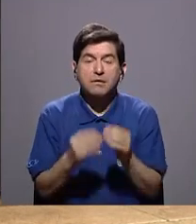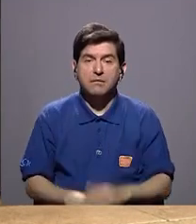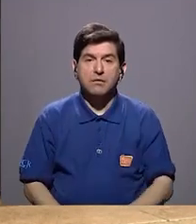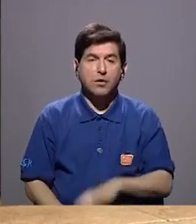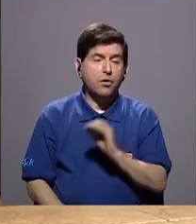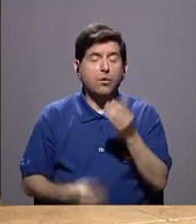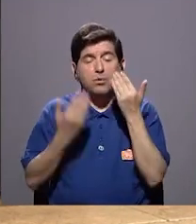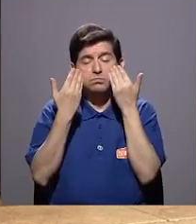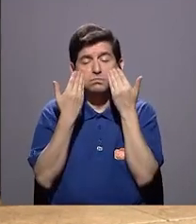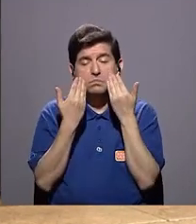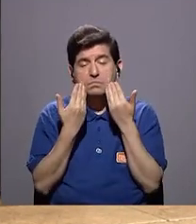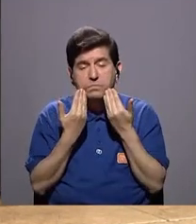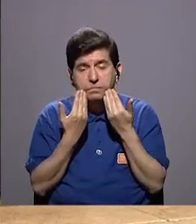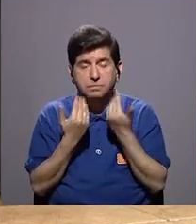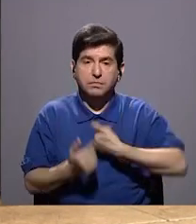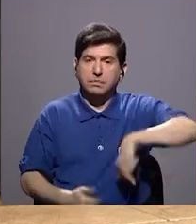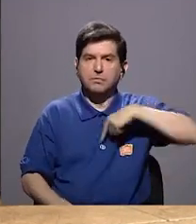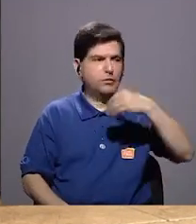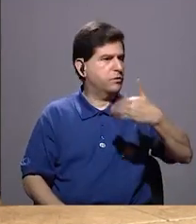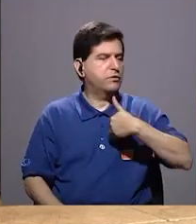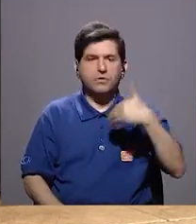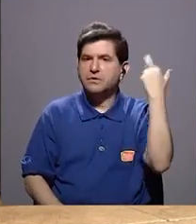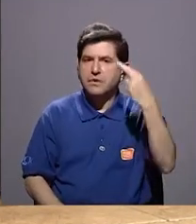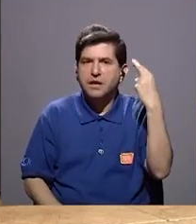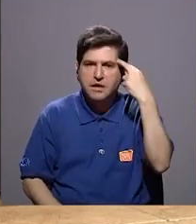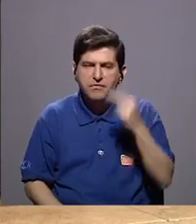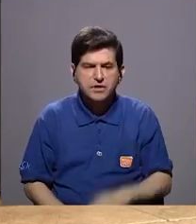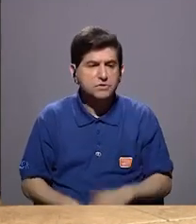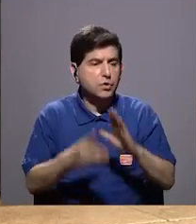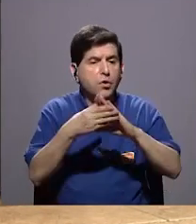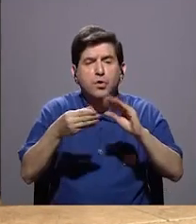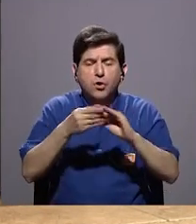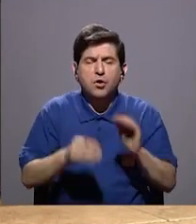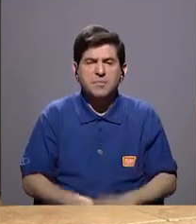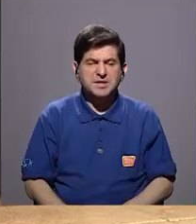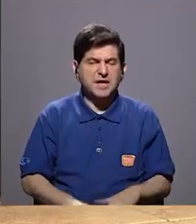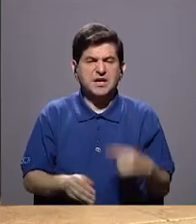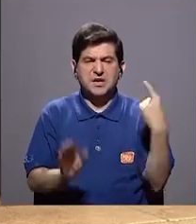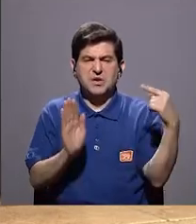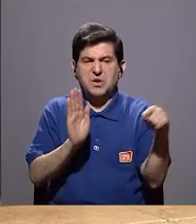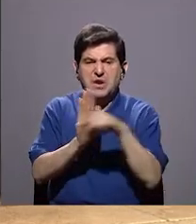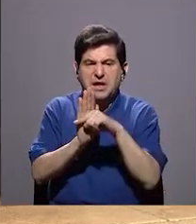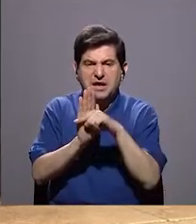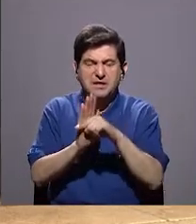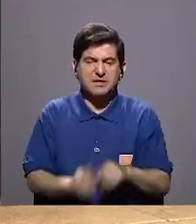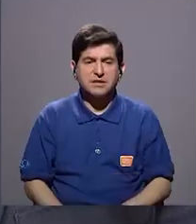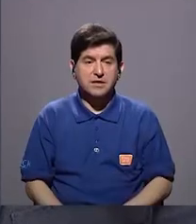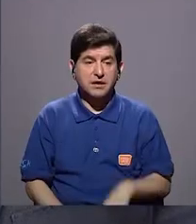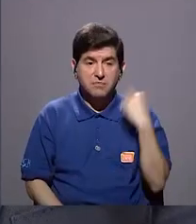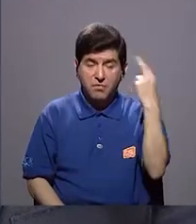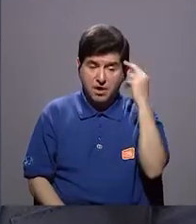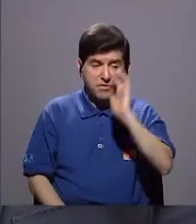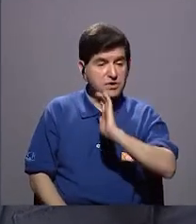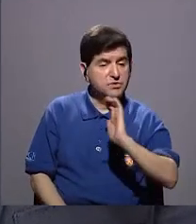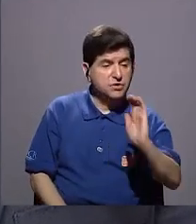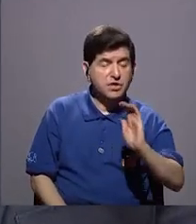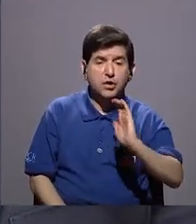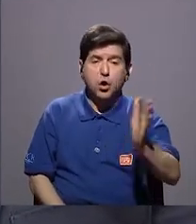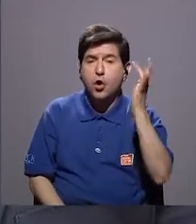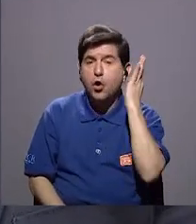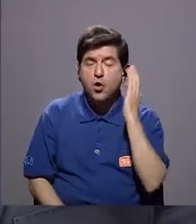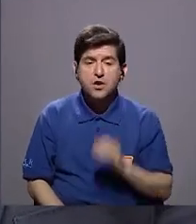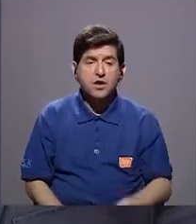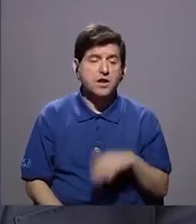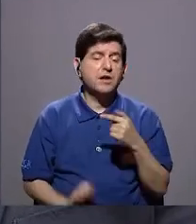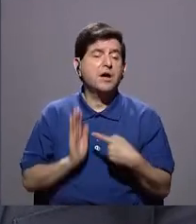pueden estar tristes, y nosotros no tenemos por qué hacer un comentario despreciativo, un comentario negativo, porque un niño o una